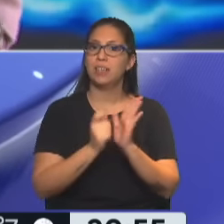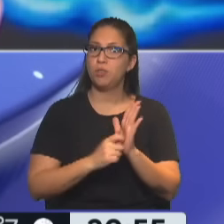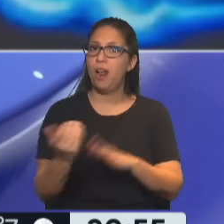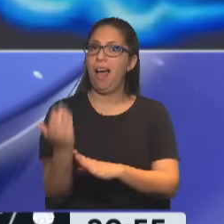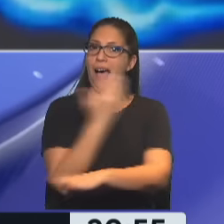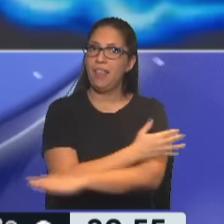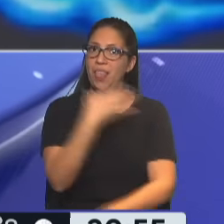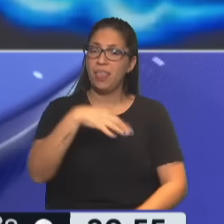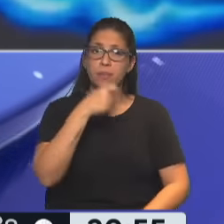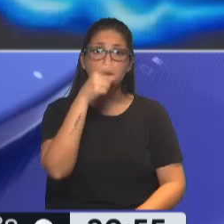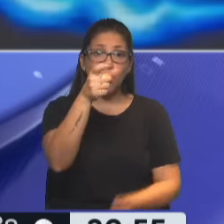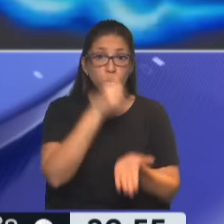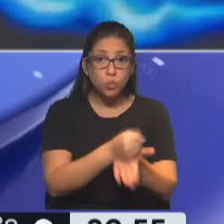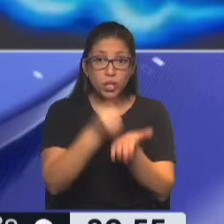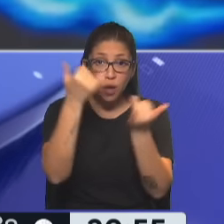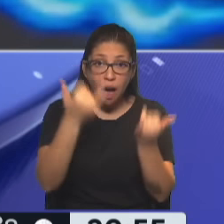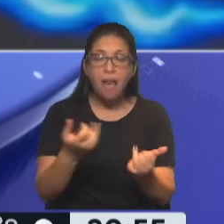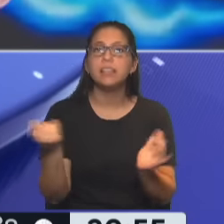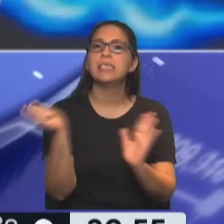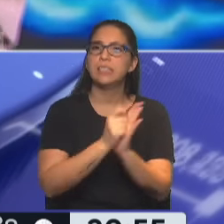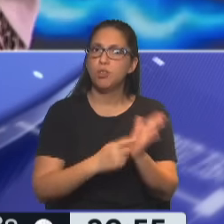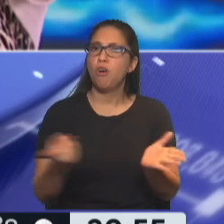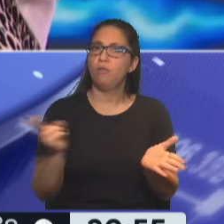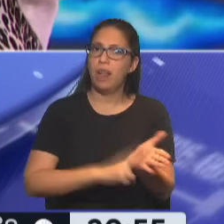si tenés subsidios, reinscribite para